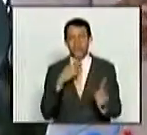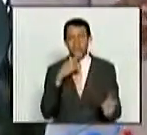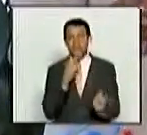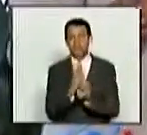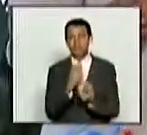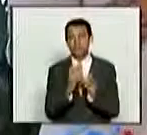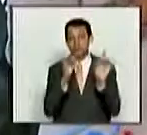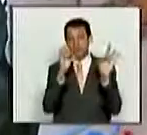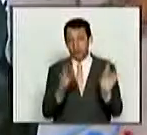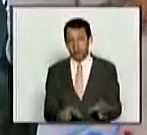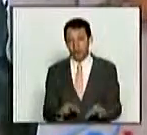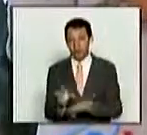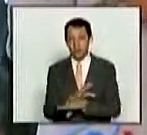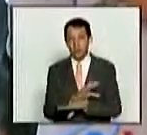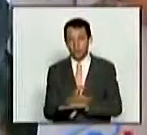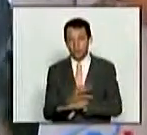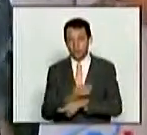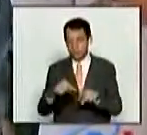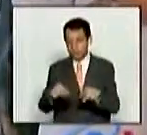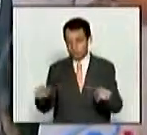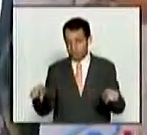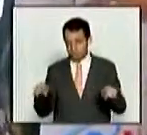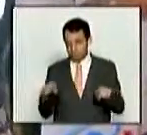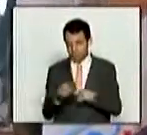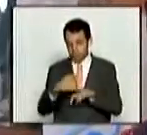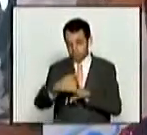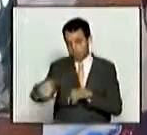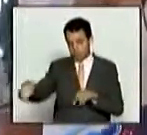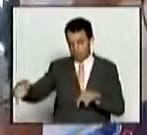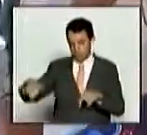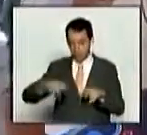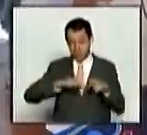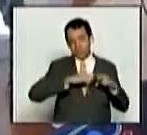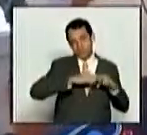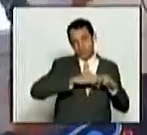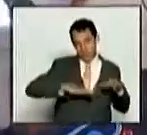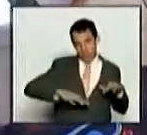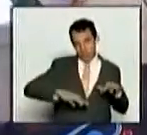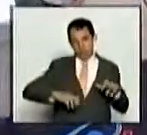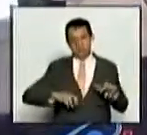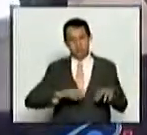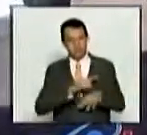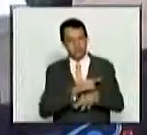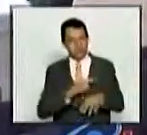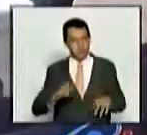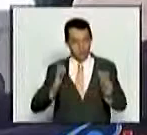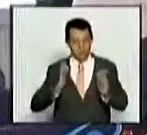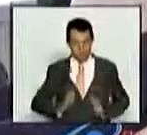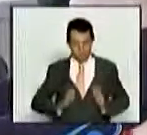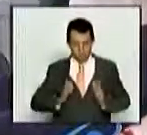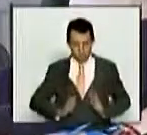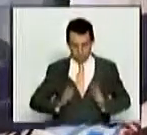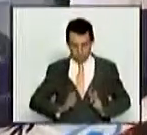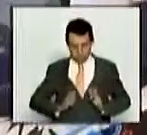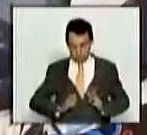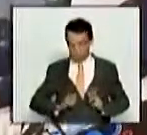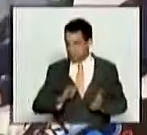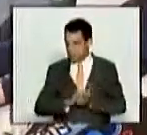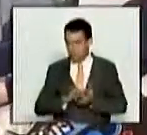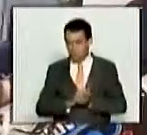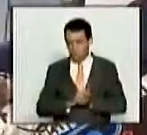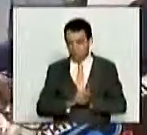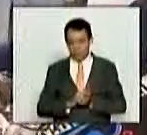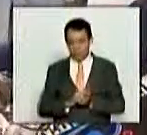estamos entonces con el equipo y ellos se han conectado al cuerpo, así como se conecta el equipo